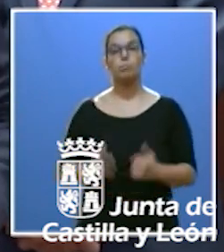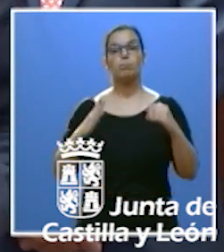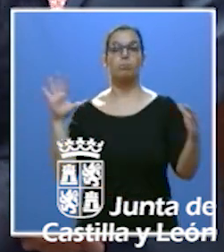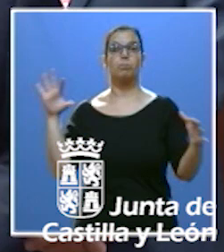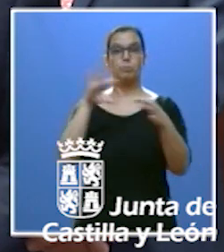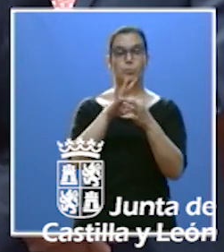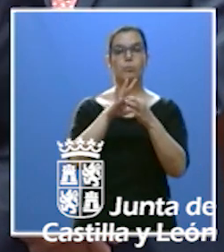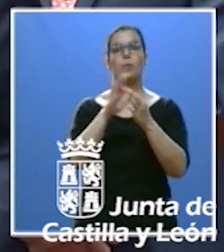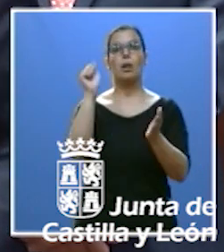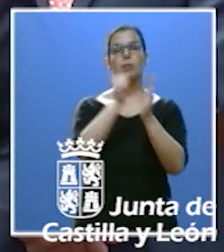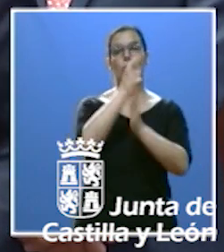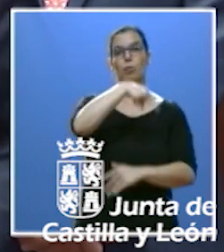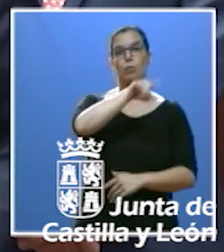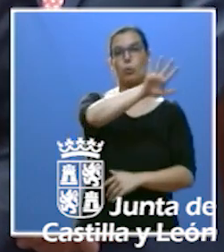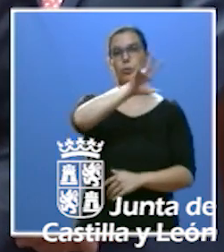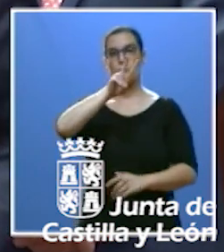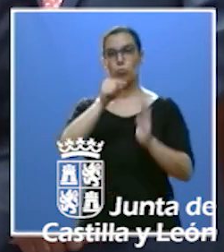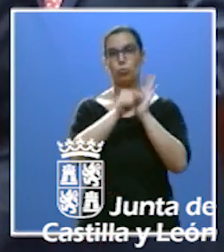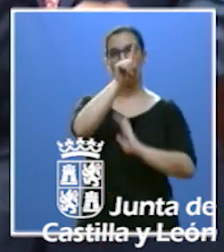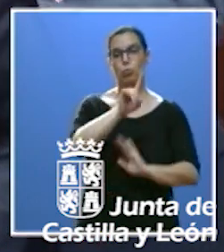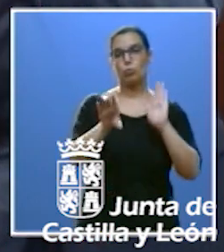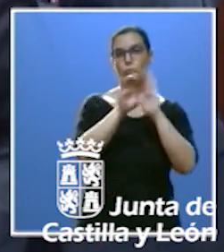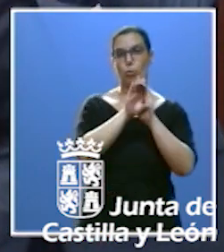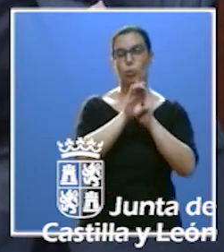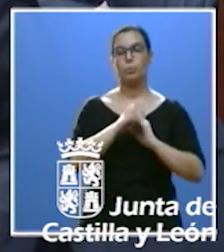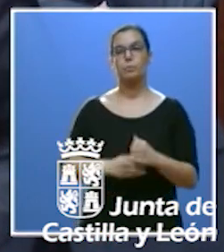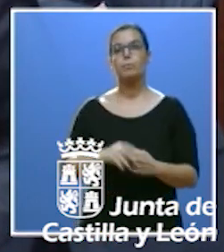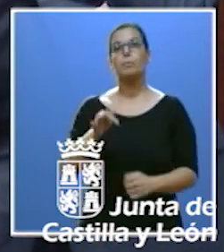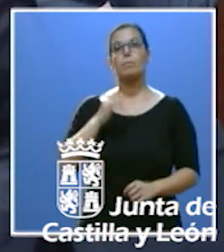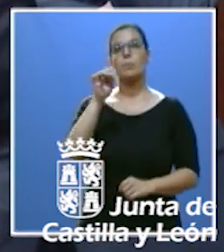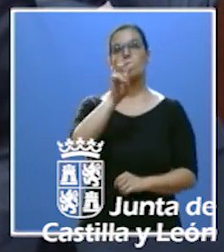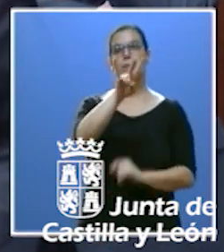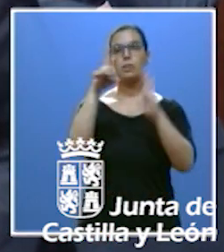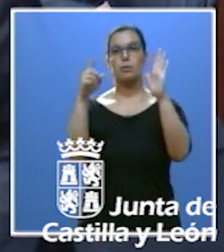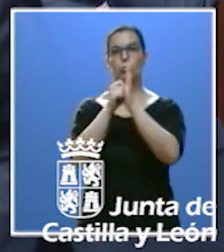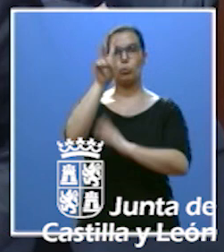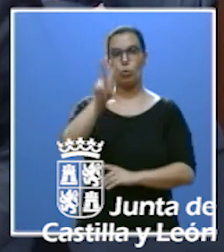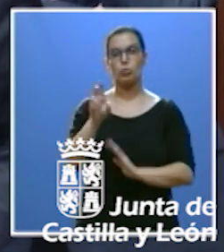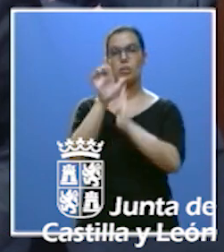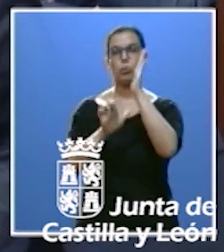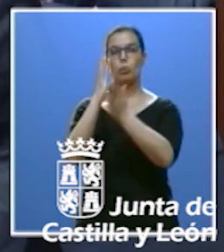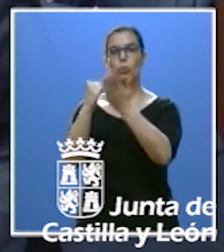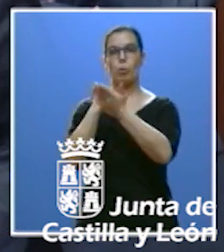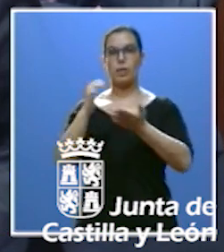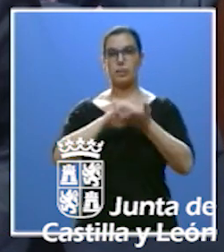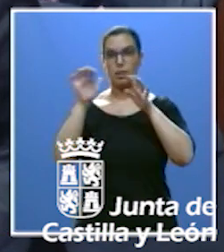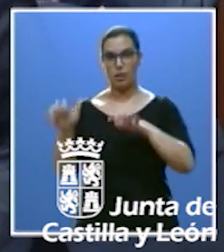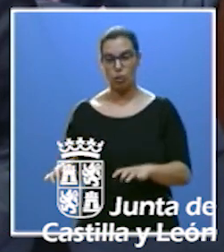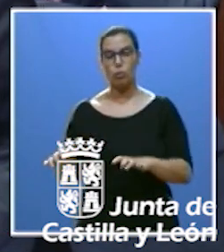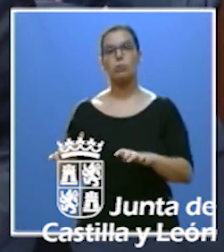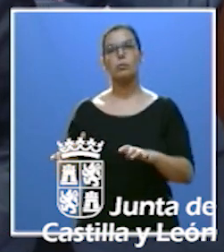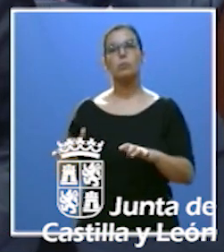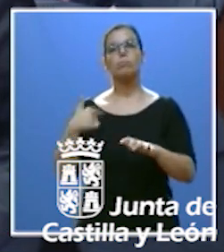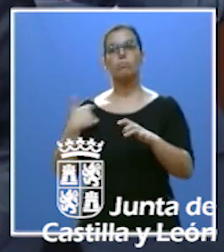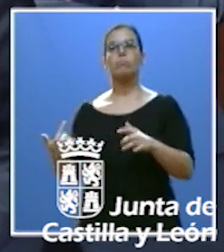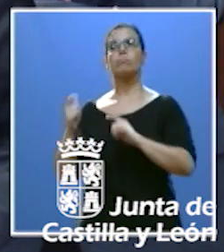con lo dispuesto en los artículos 152.1 de la Constitución y 26.2 del Estatuto de Autonomía de Castilla y León, vengo